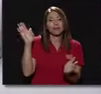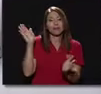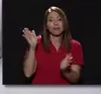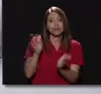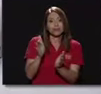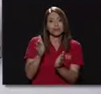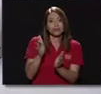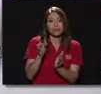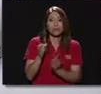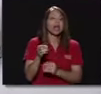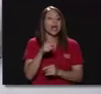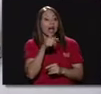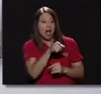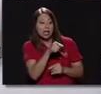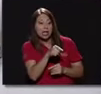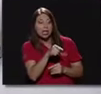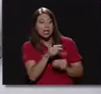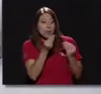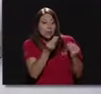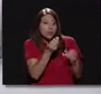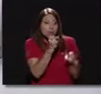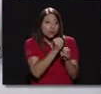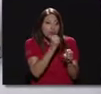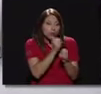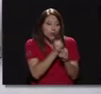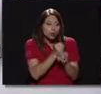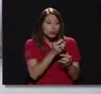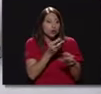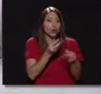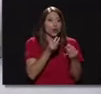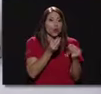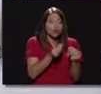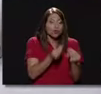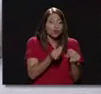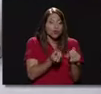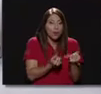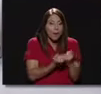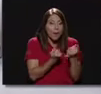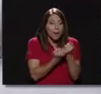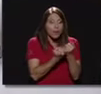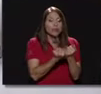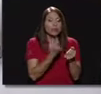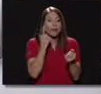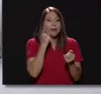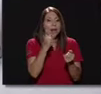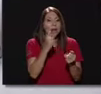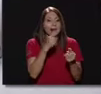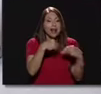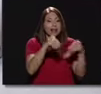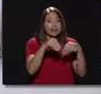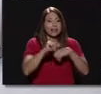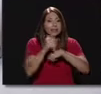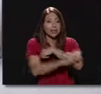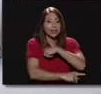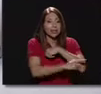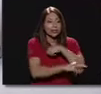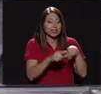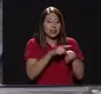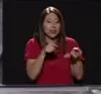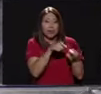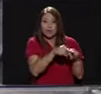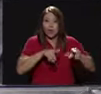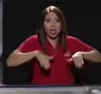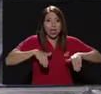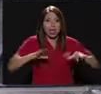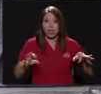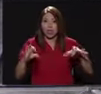de que haya un sector que aporta mucho a la producción, en el agregado y a las exportaciones, pero que no está tan vinculado al resto de la